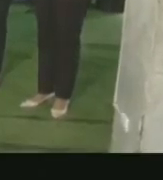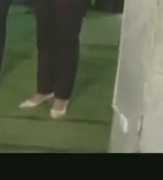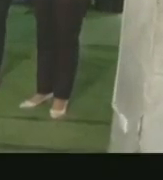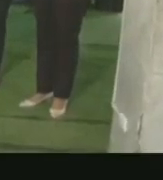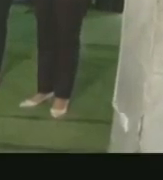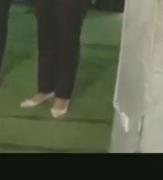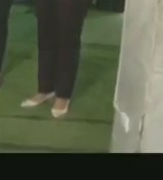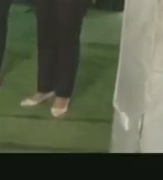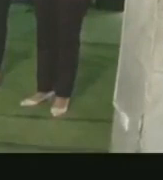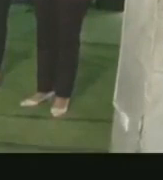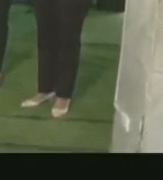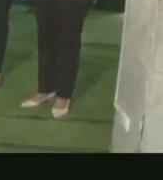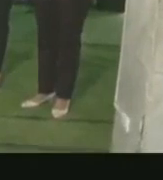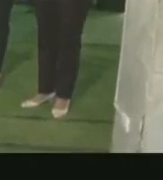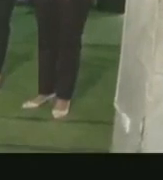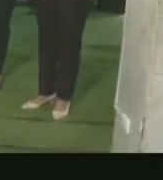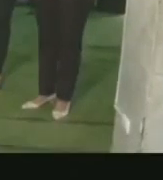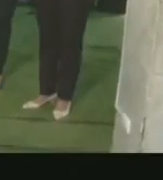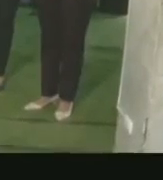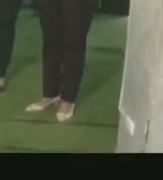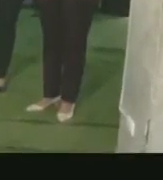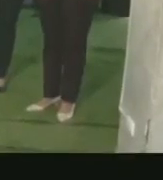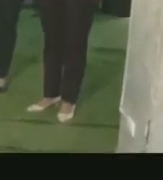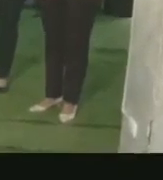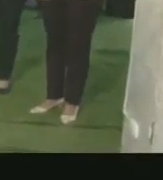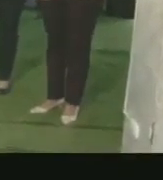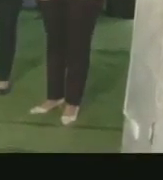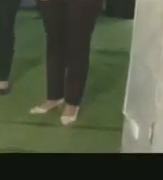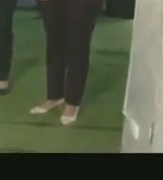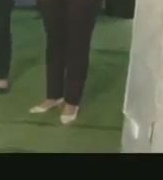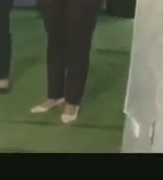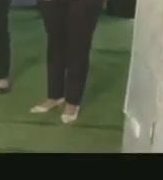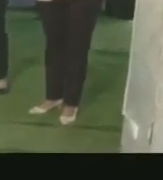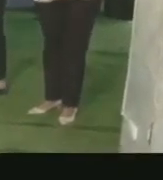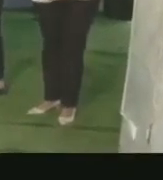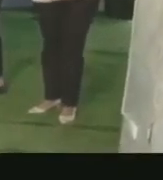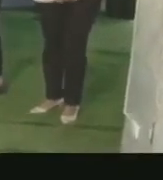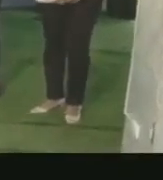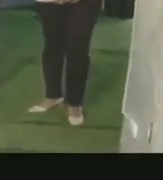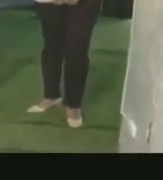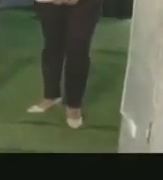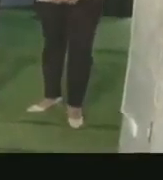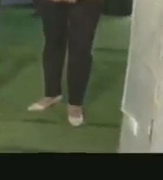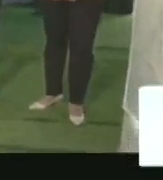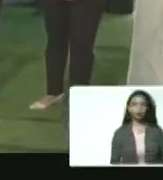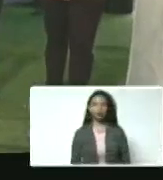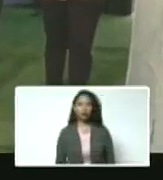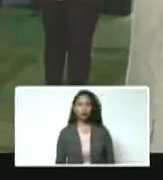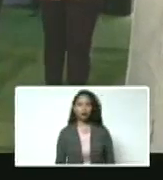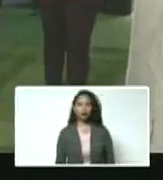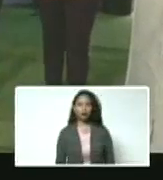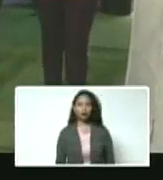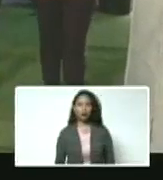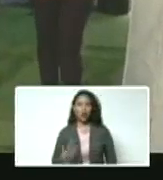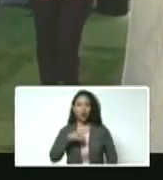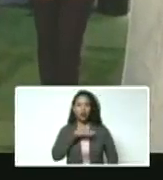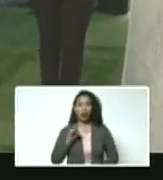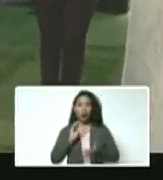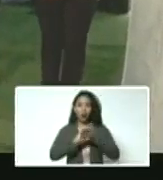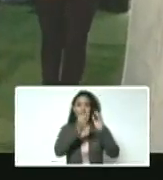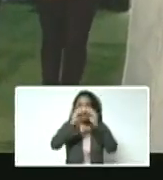transformadores en la calidad educativa, en la mejoría. Ya estamos con las bricomiles poniendo a tono todas